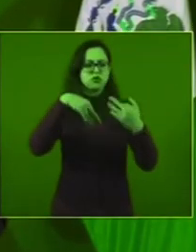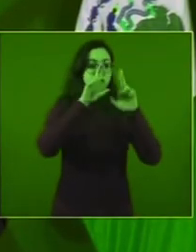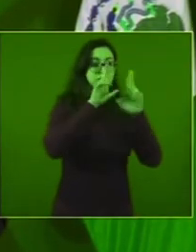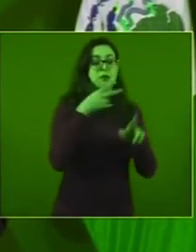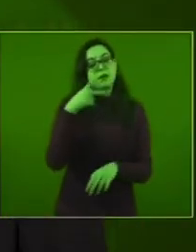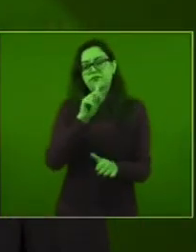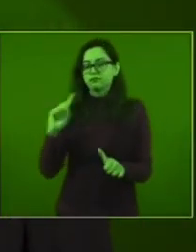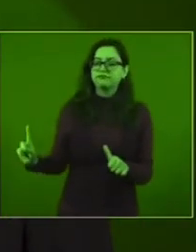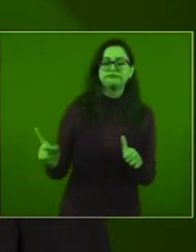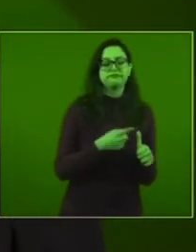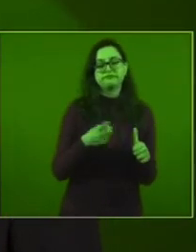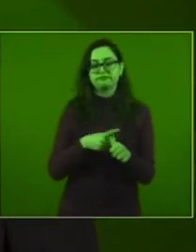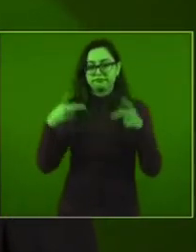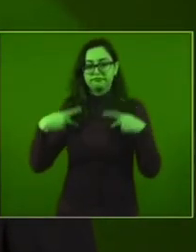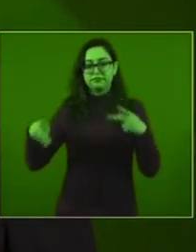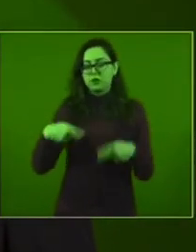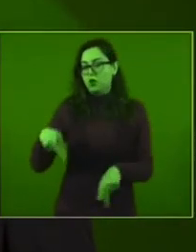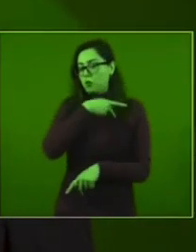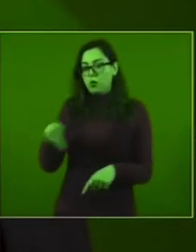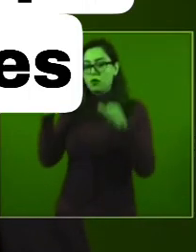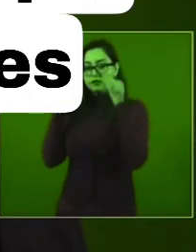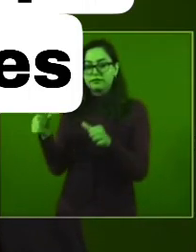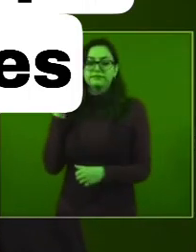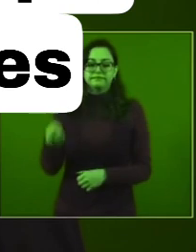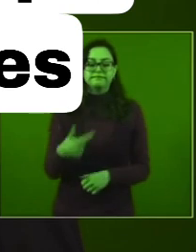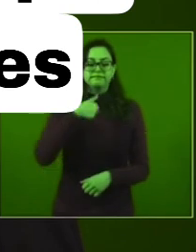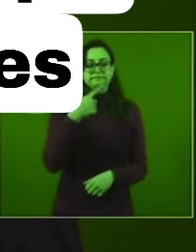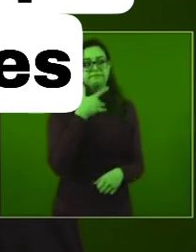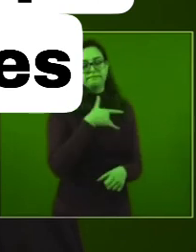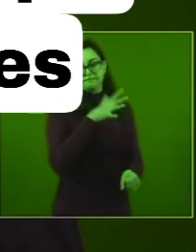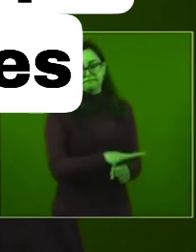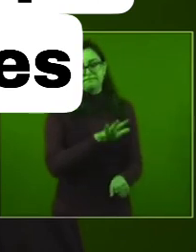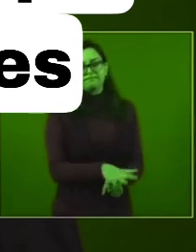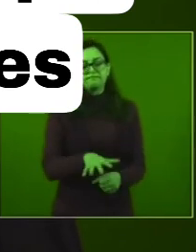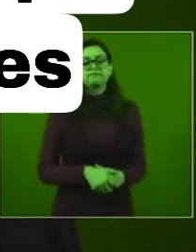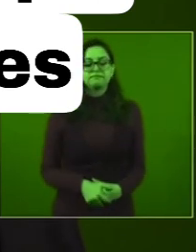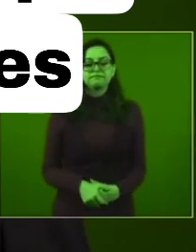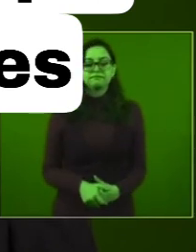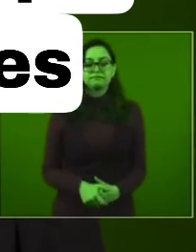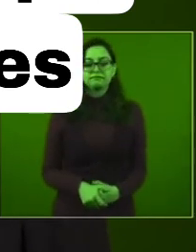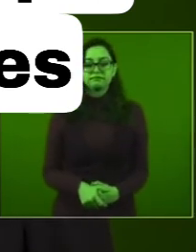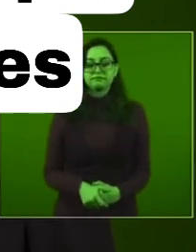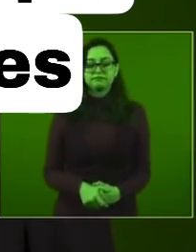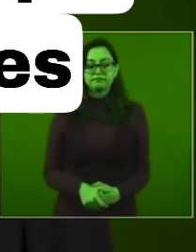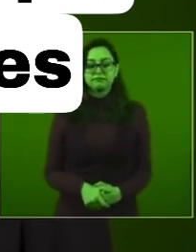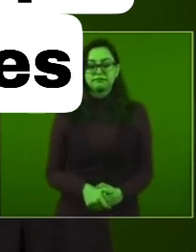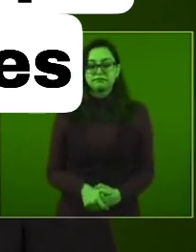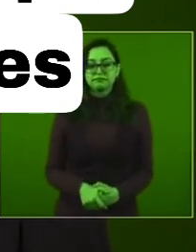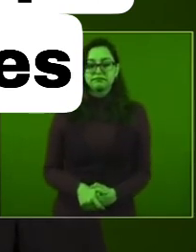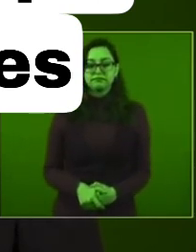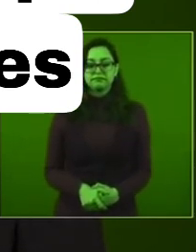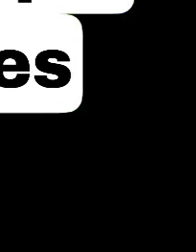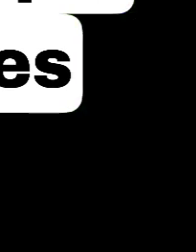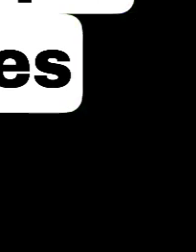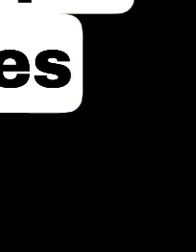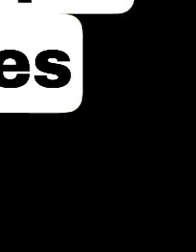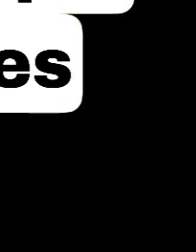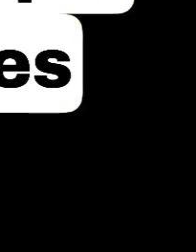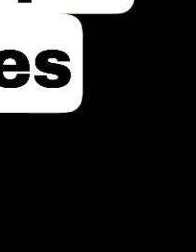y eso me llena de satisfacción Pero además de que es una